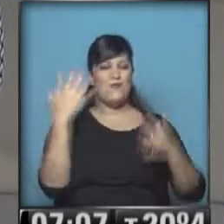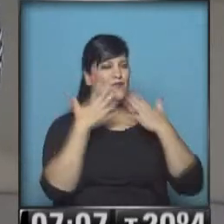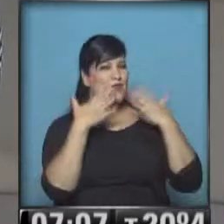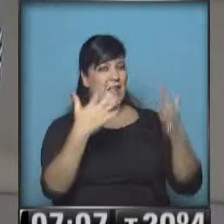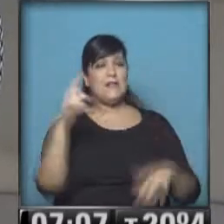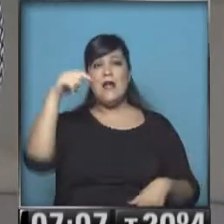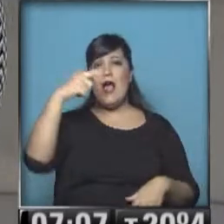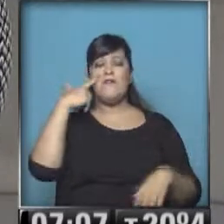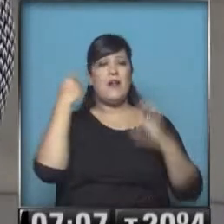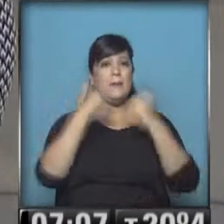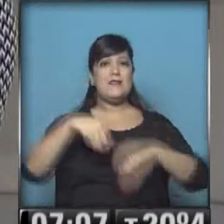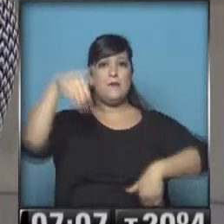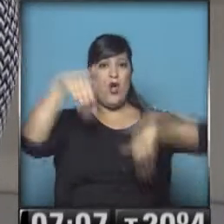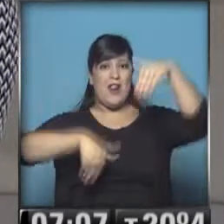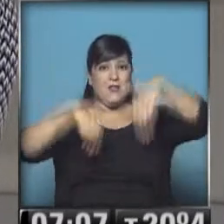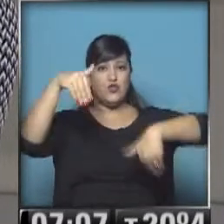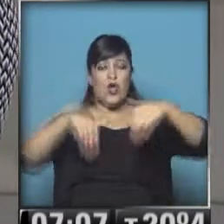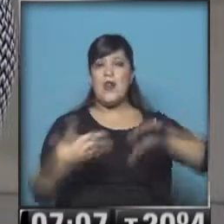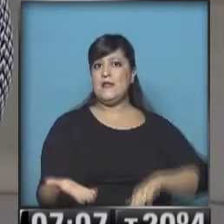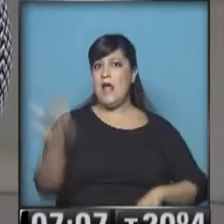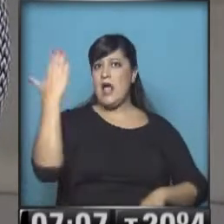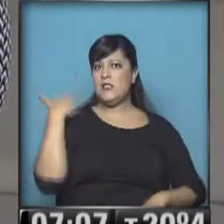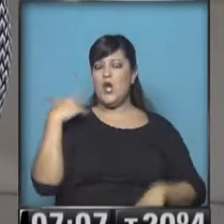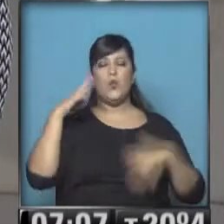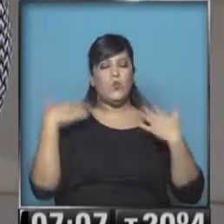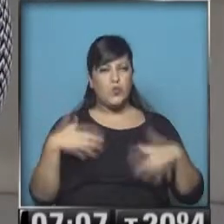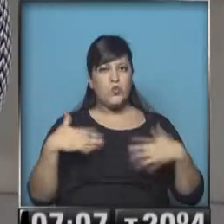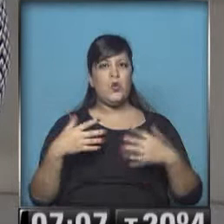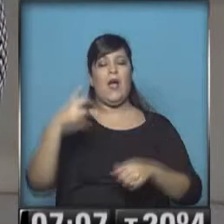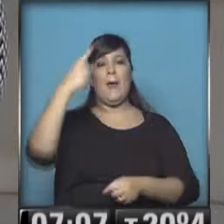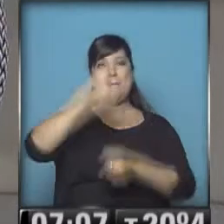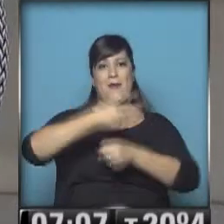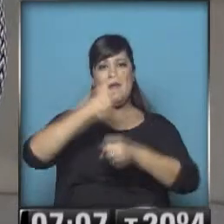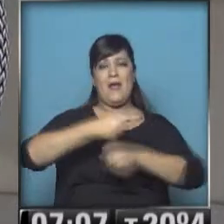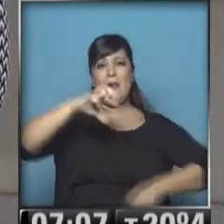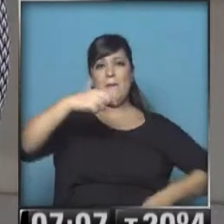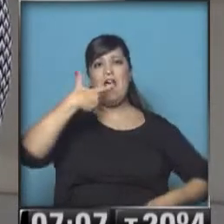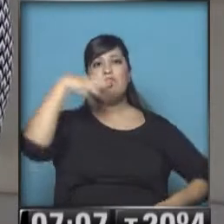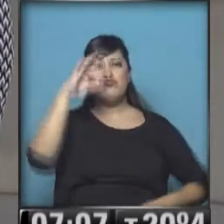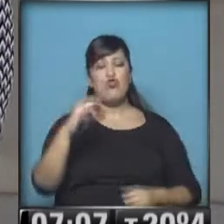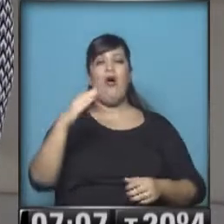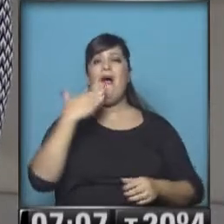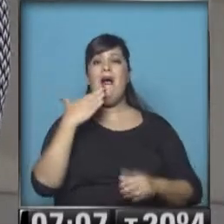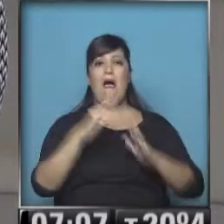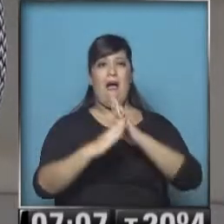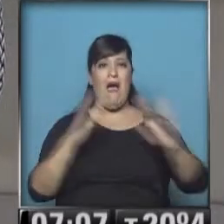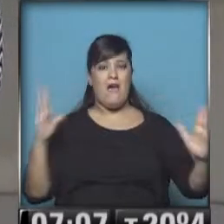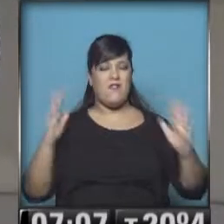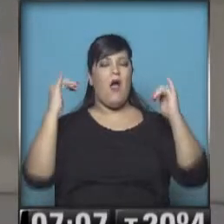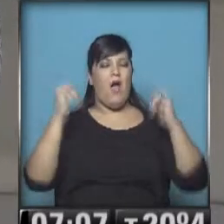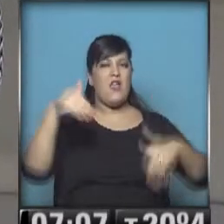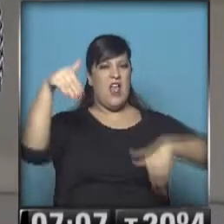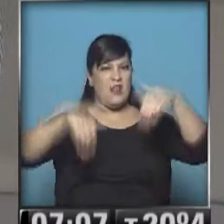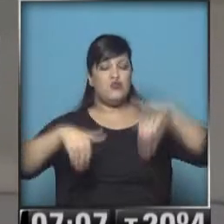A ver, comencemos con las elecciones porque ayer fue el puntapié inicial de unas primarias que ya arrancaron y durante todo abril va a haber elecciones. Bueno, nos vamos